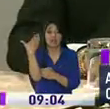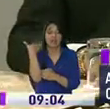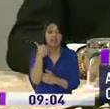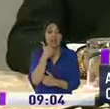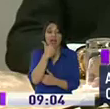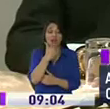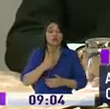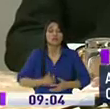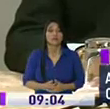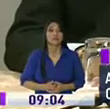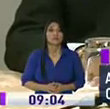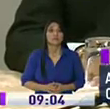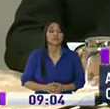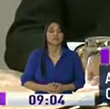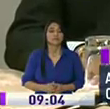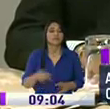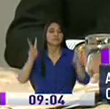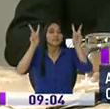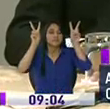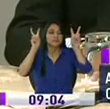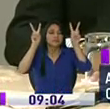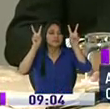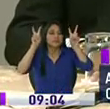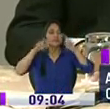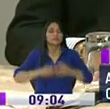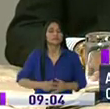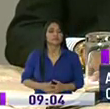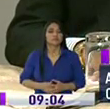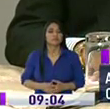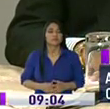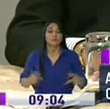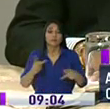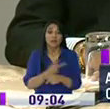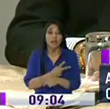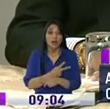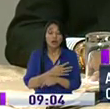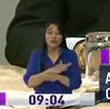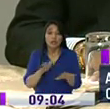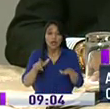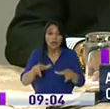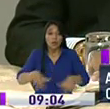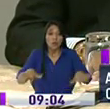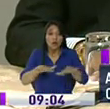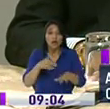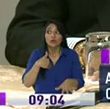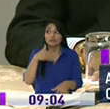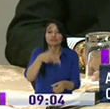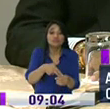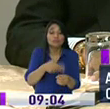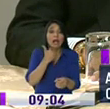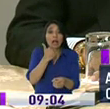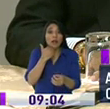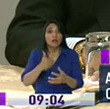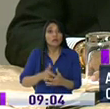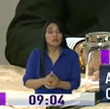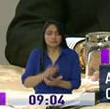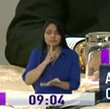La verdad es que lo peor que me ha ocurrido es ir a instalarme en ese sitio. Sí, te